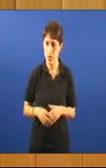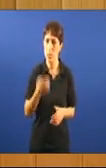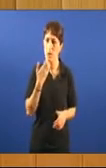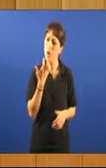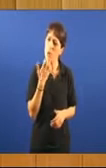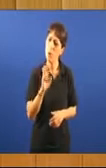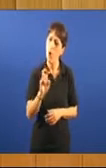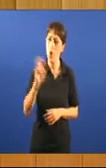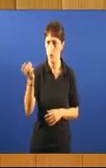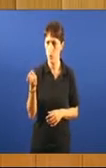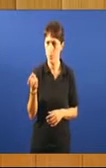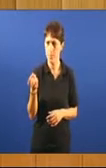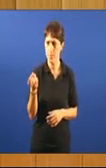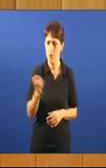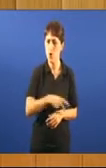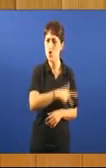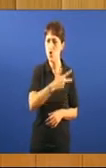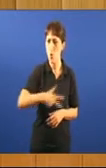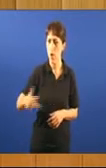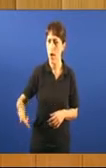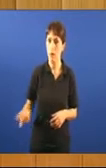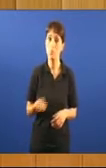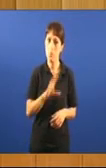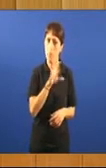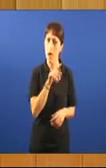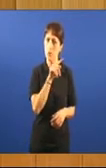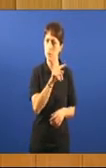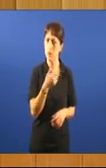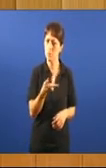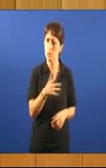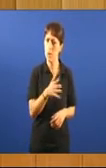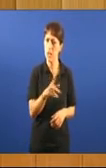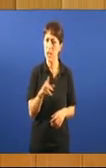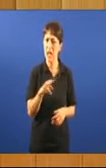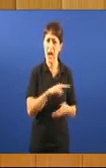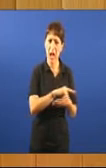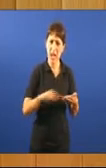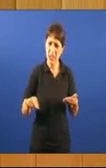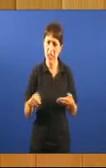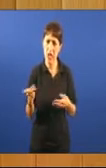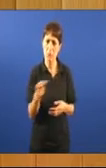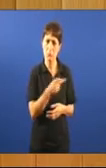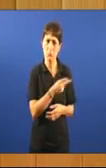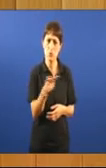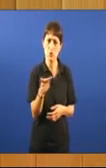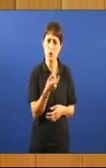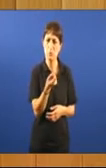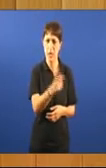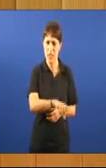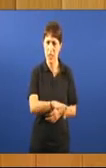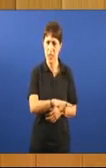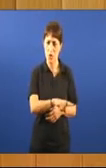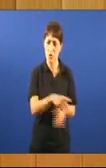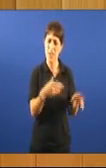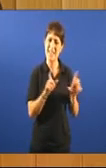Noruega. Un país, por certo, que ten moitas semellanzas con Galiza. A pesca e o sector naval,